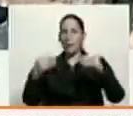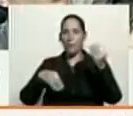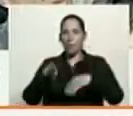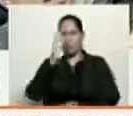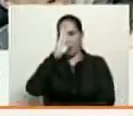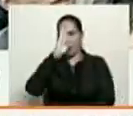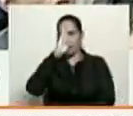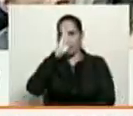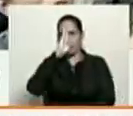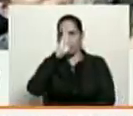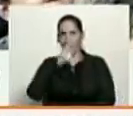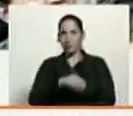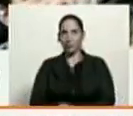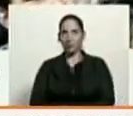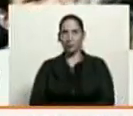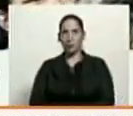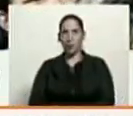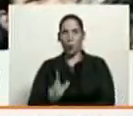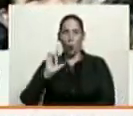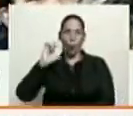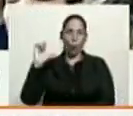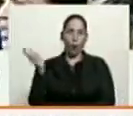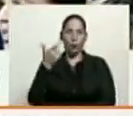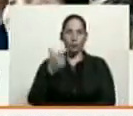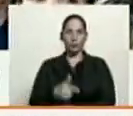Barinas. Guárico.